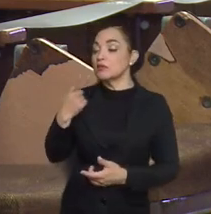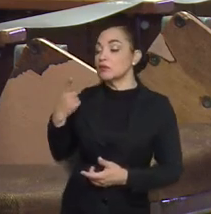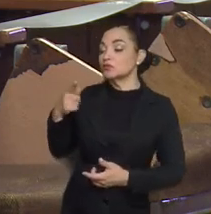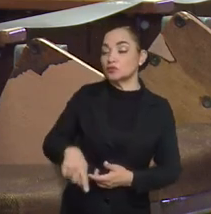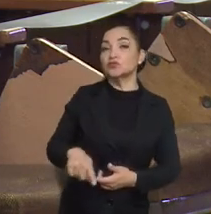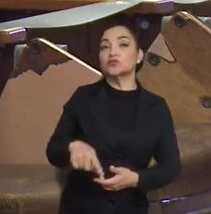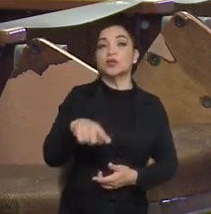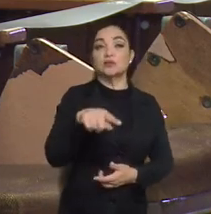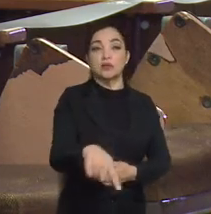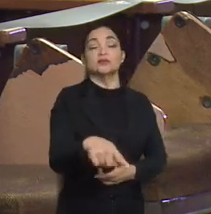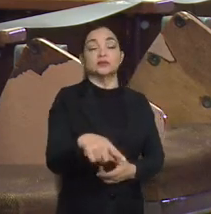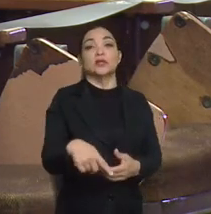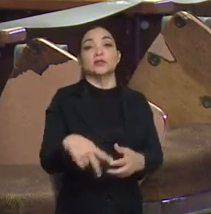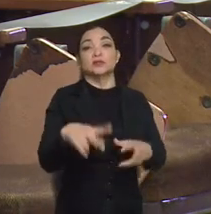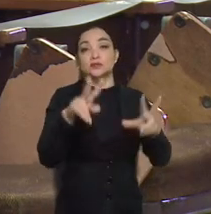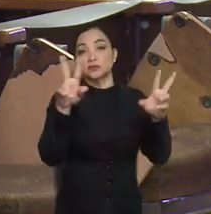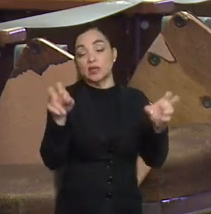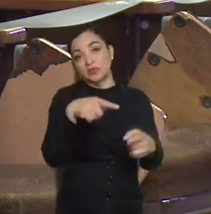estas cuestiones por allá, ¿no?